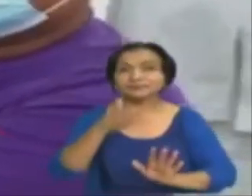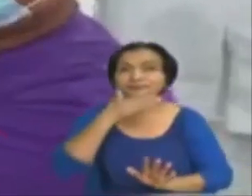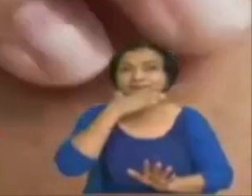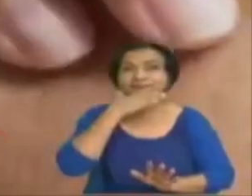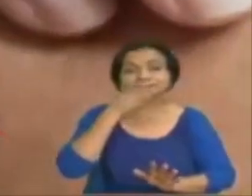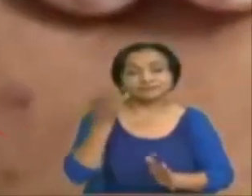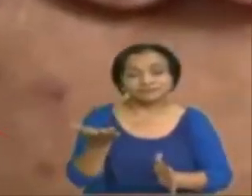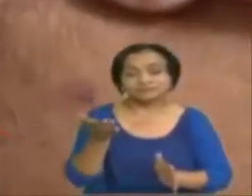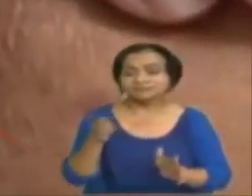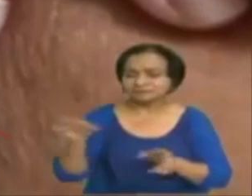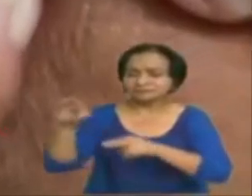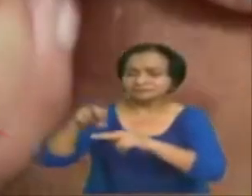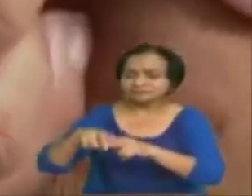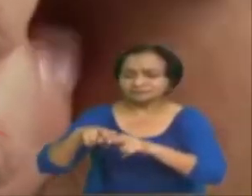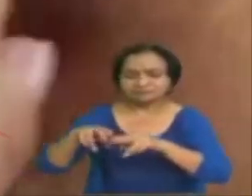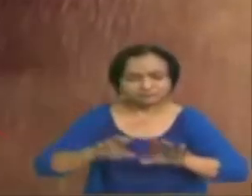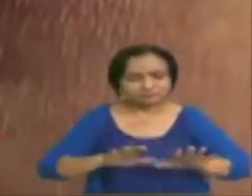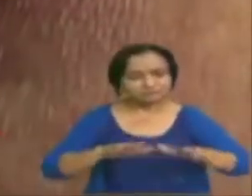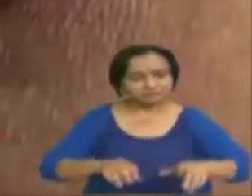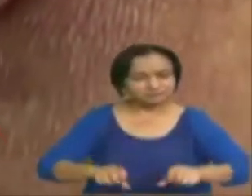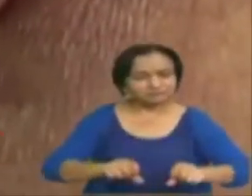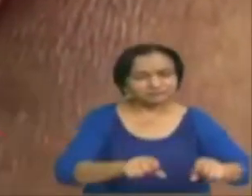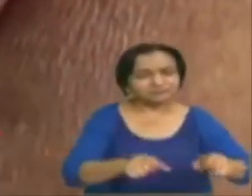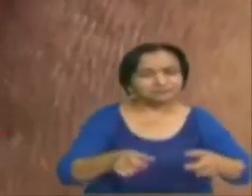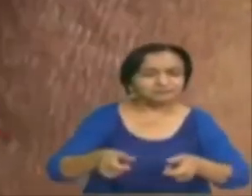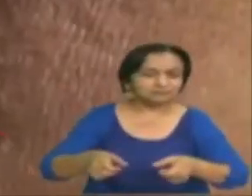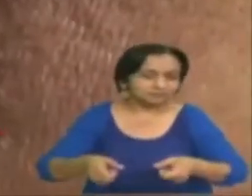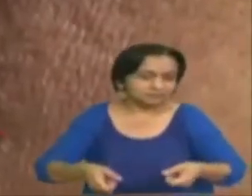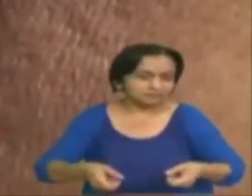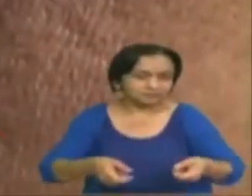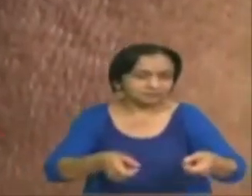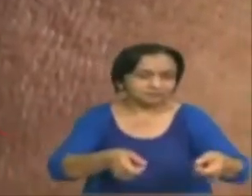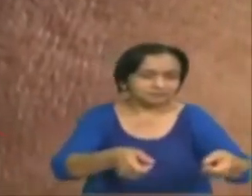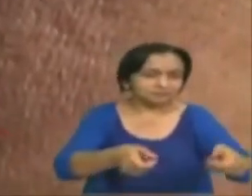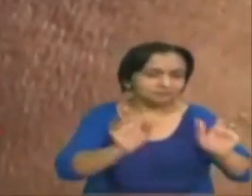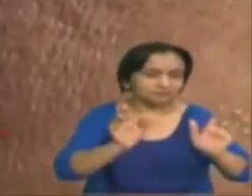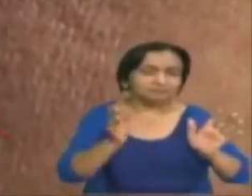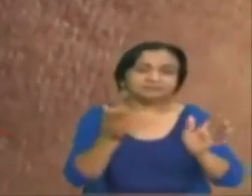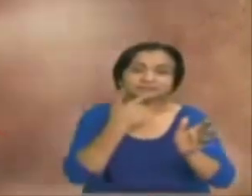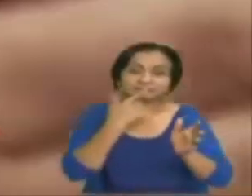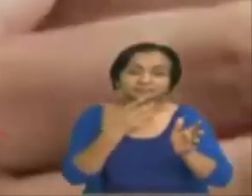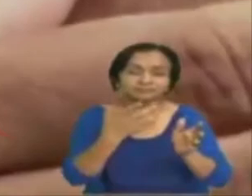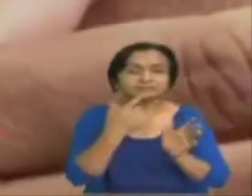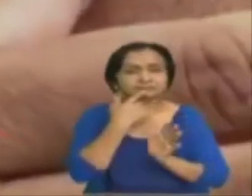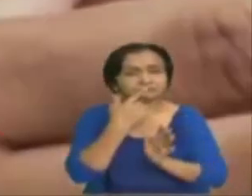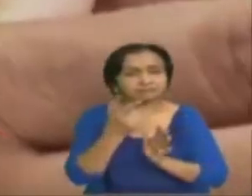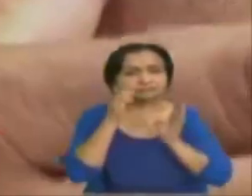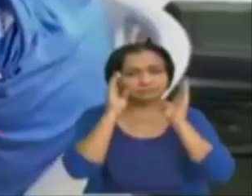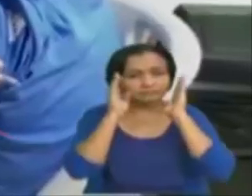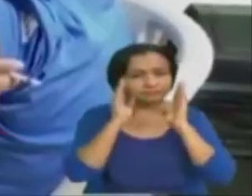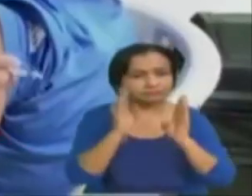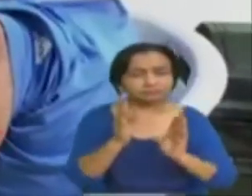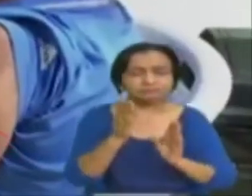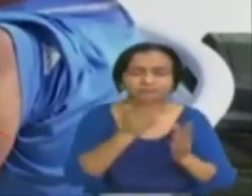Dios, con la energía, la fuerza que nos dio el Señor, cumplimos cabalmente cada día. El viernes